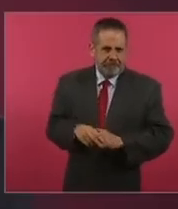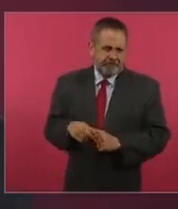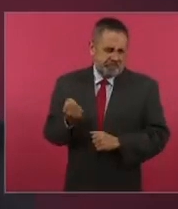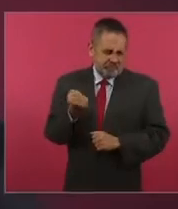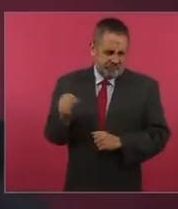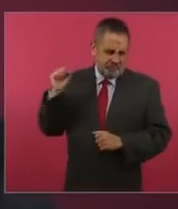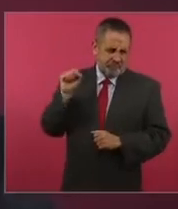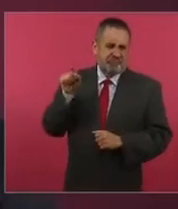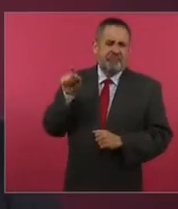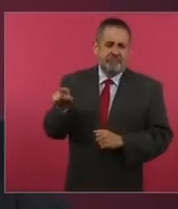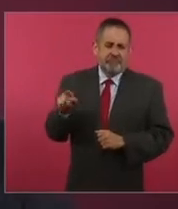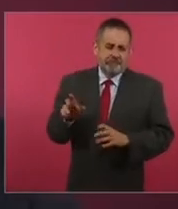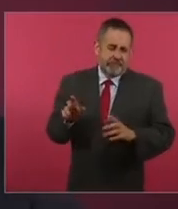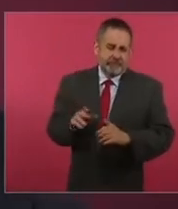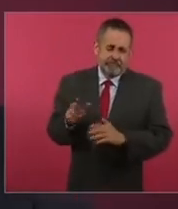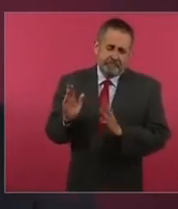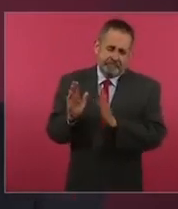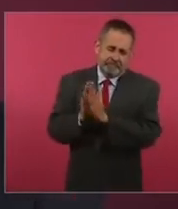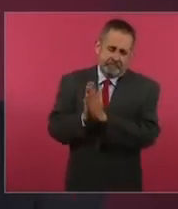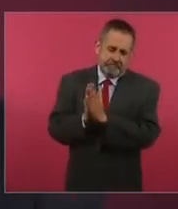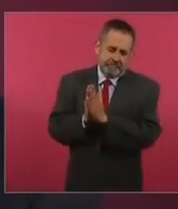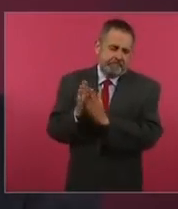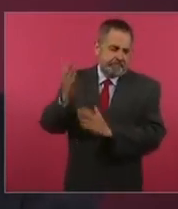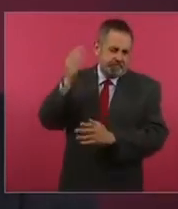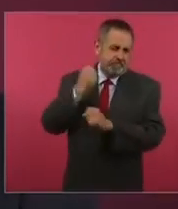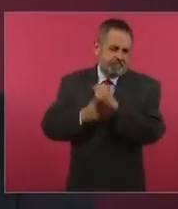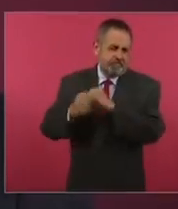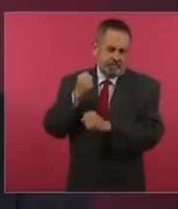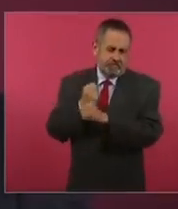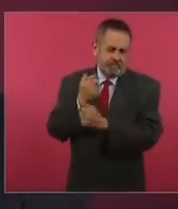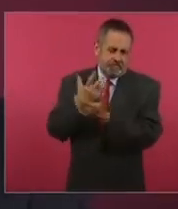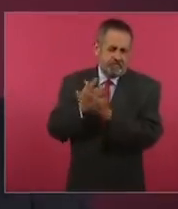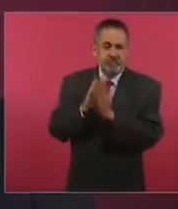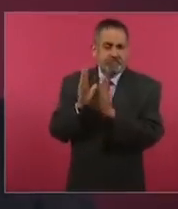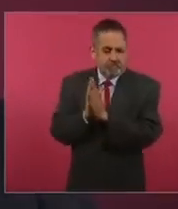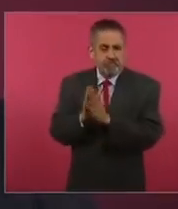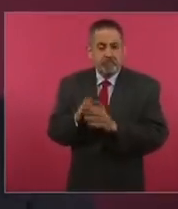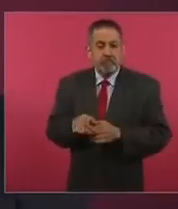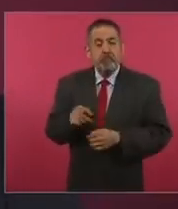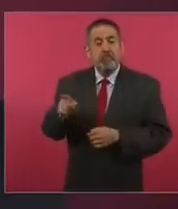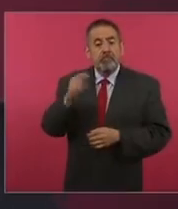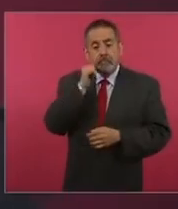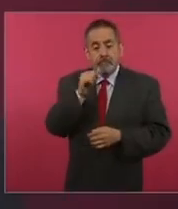extraordinario, ya falleció, tiene mucho tiempo, pero terminaba